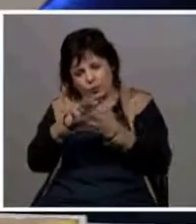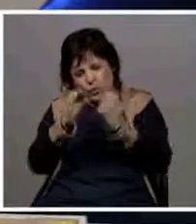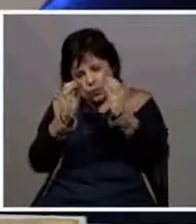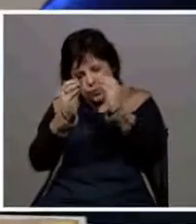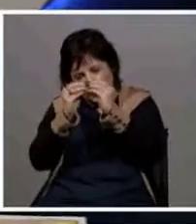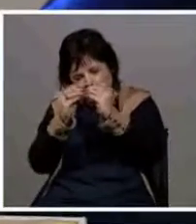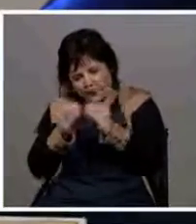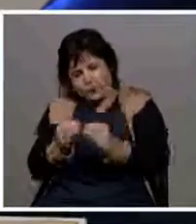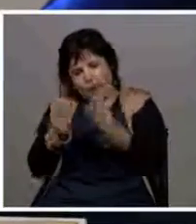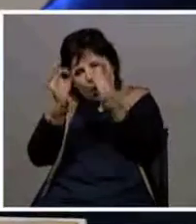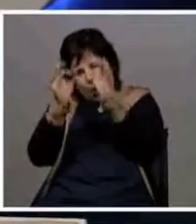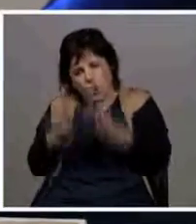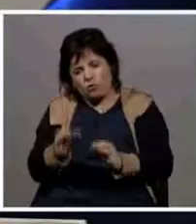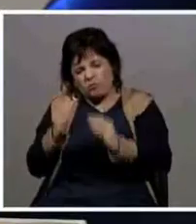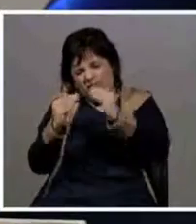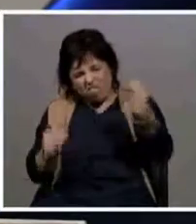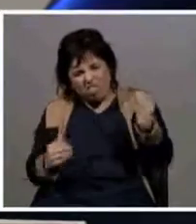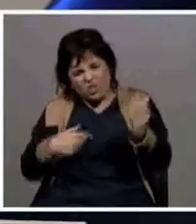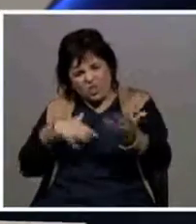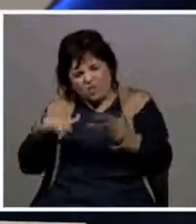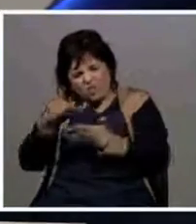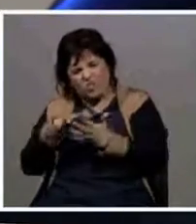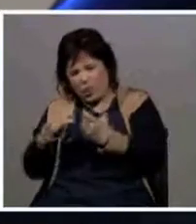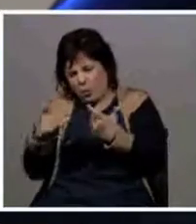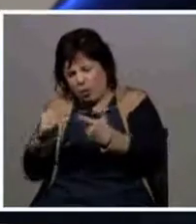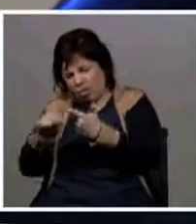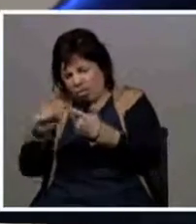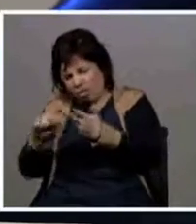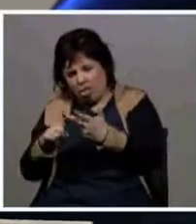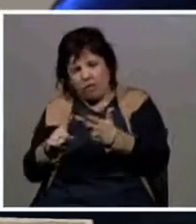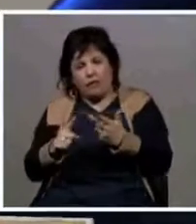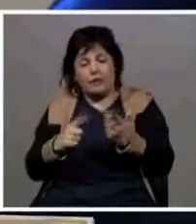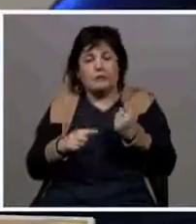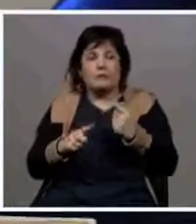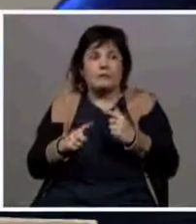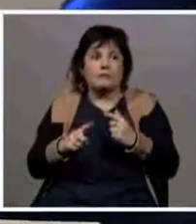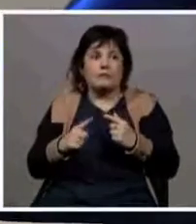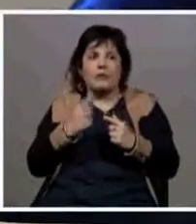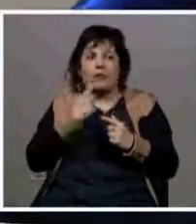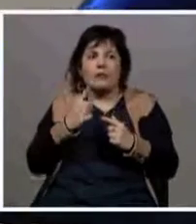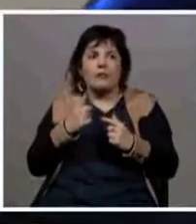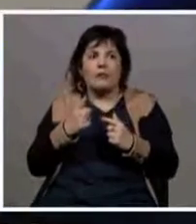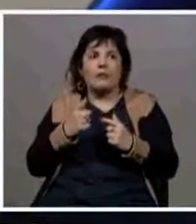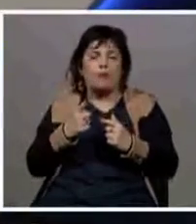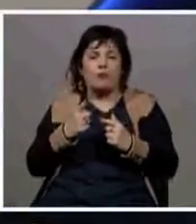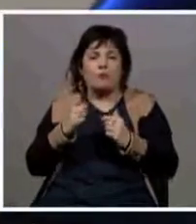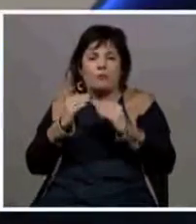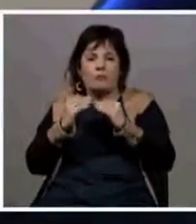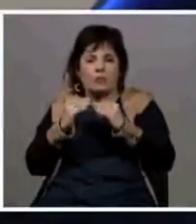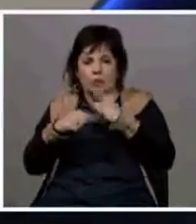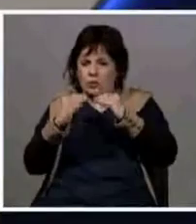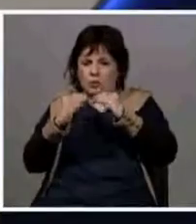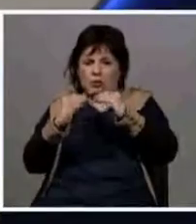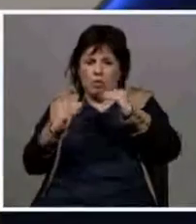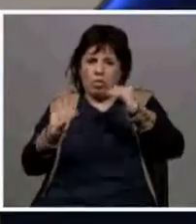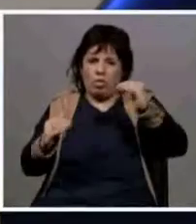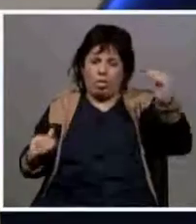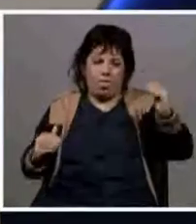llegue a con las desigualdades sociales y como tú decías al comienzo se produce esa desigualdad y en general